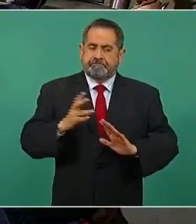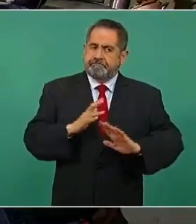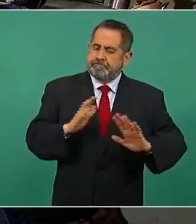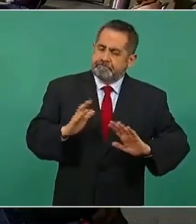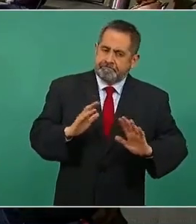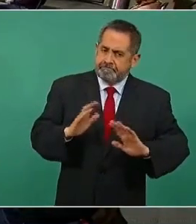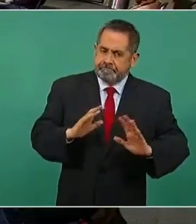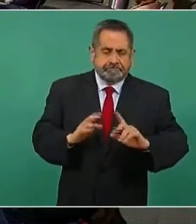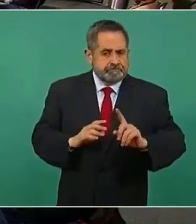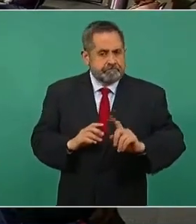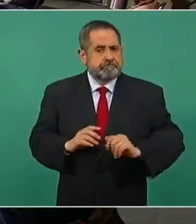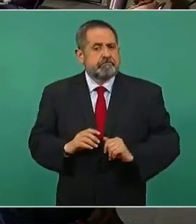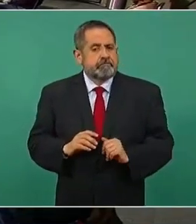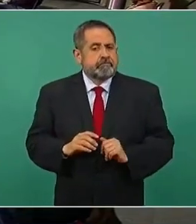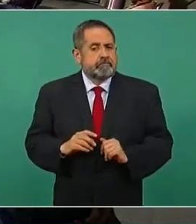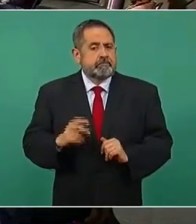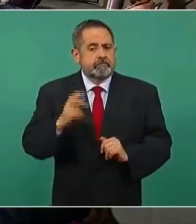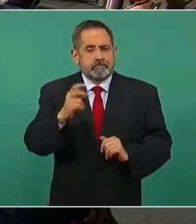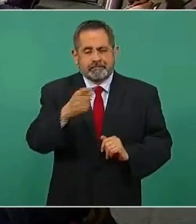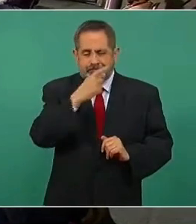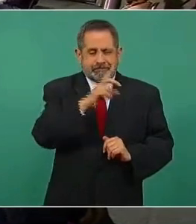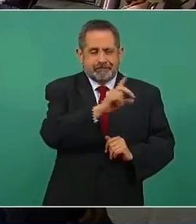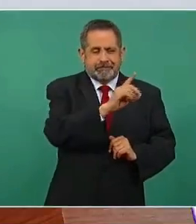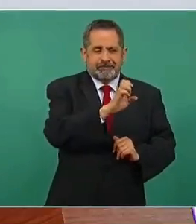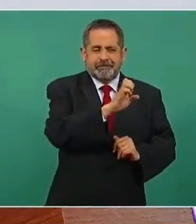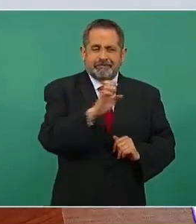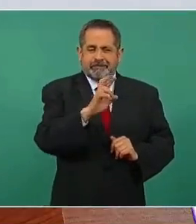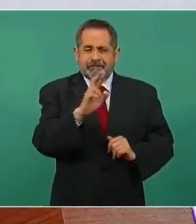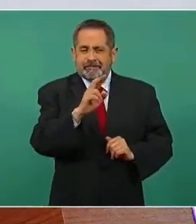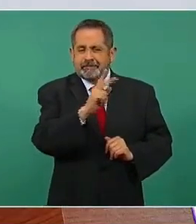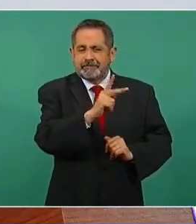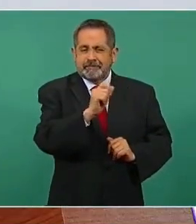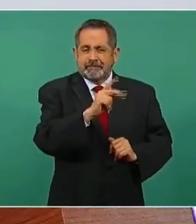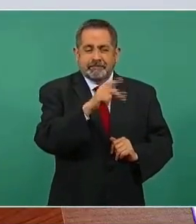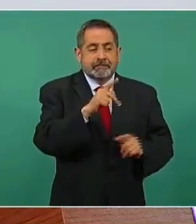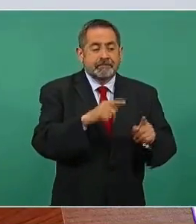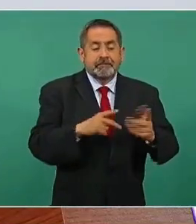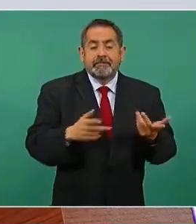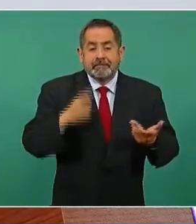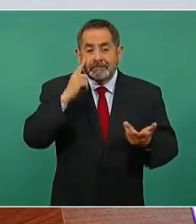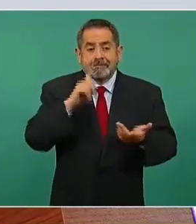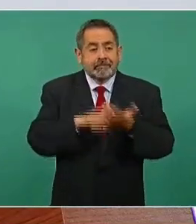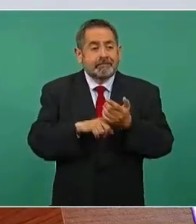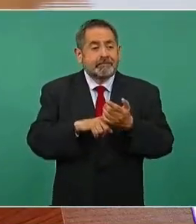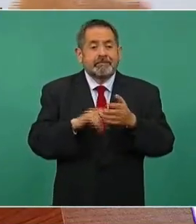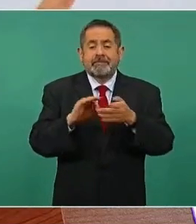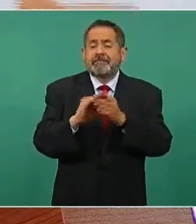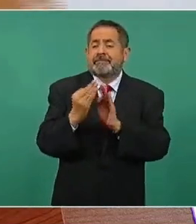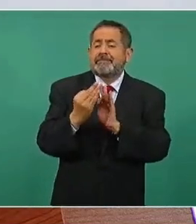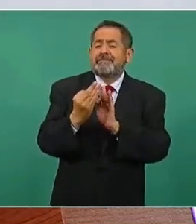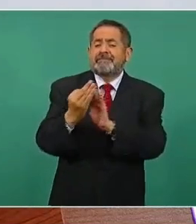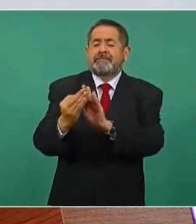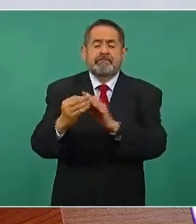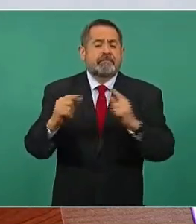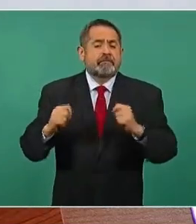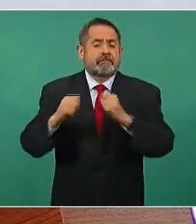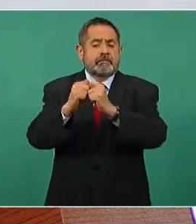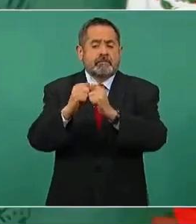Entonces, esto de Deer Park, ¿te imaginas? Tenemos Tuxpan enfrente,